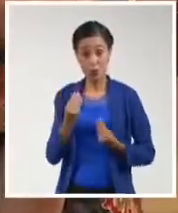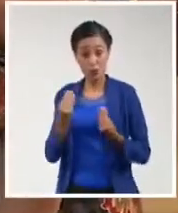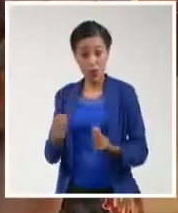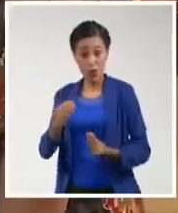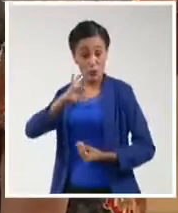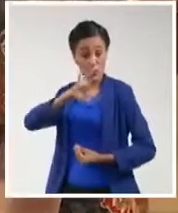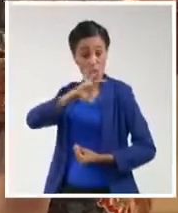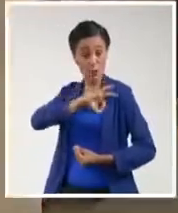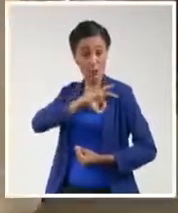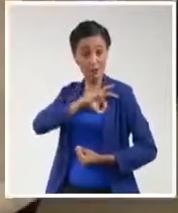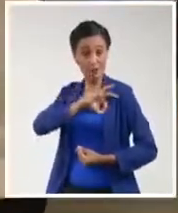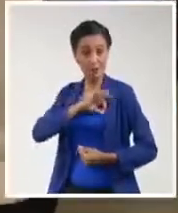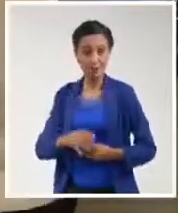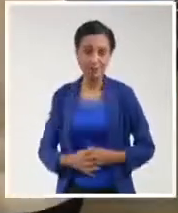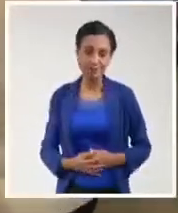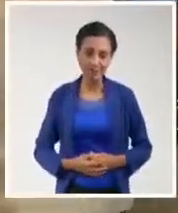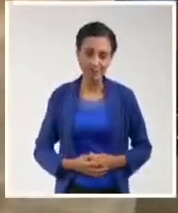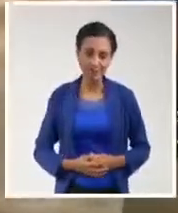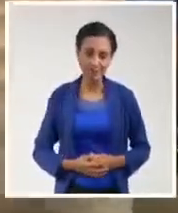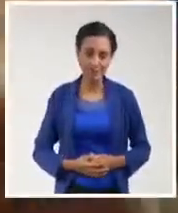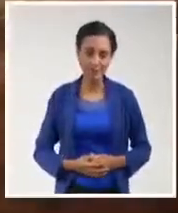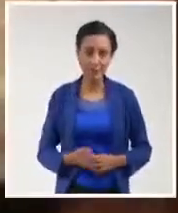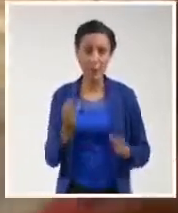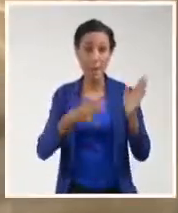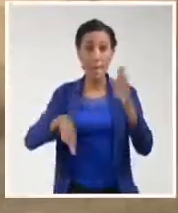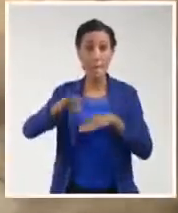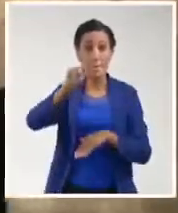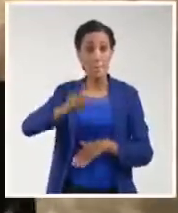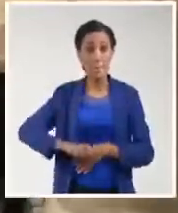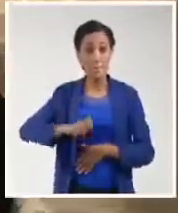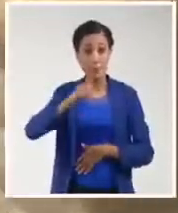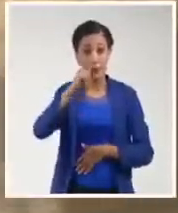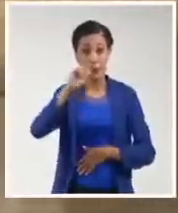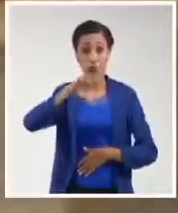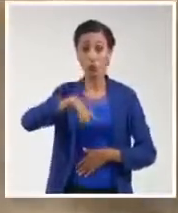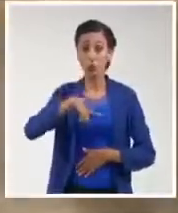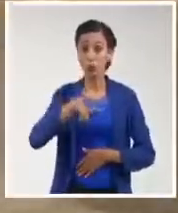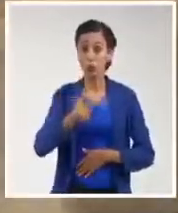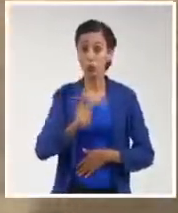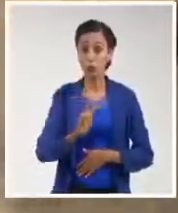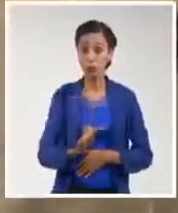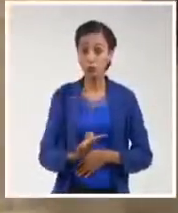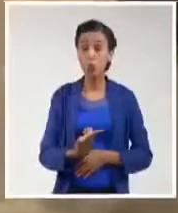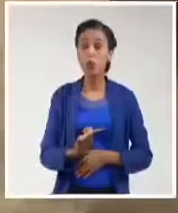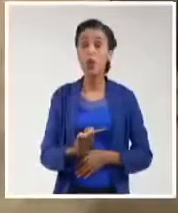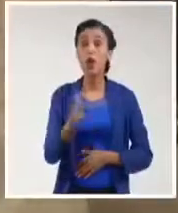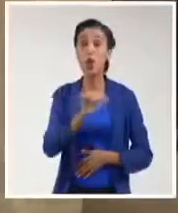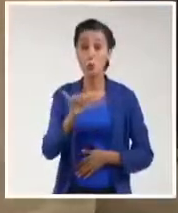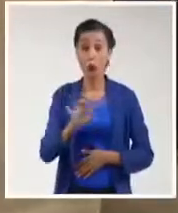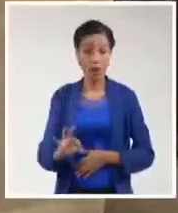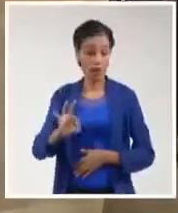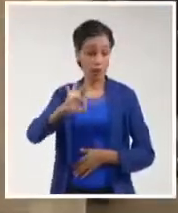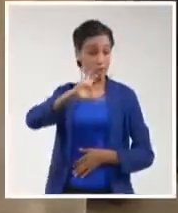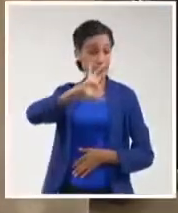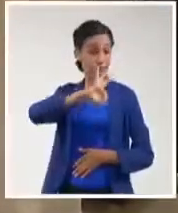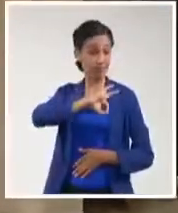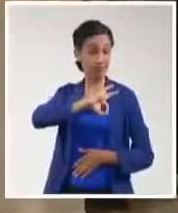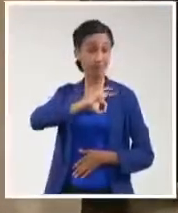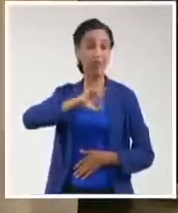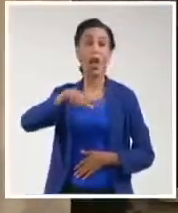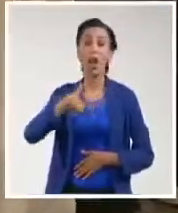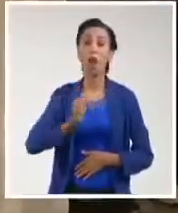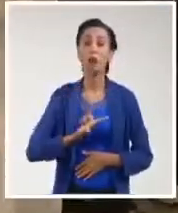Alejo Carpentier. El ministro de Cultura, Alpidio Alonso Grau, impuso la distinción por la cultura